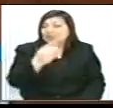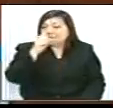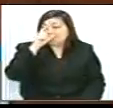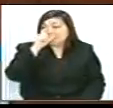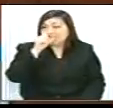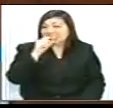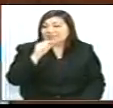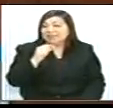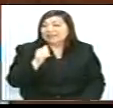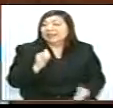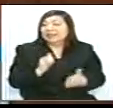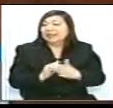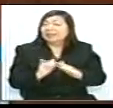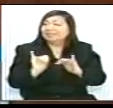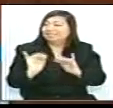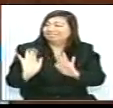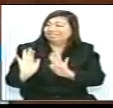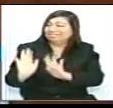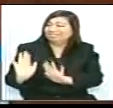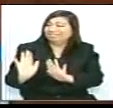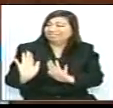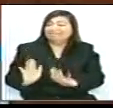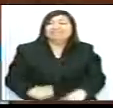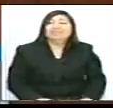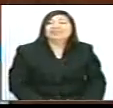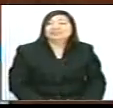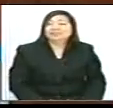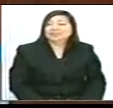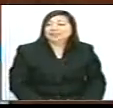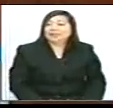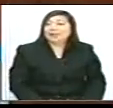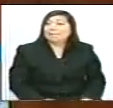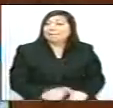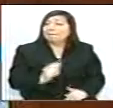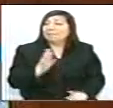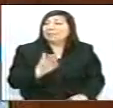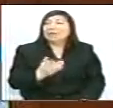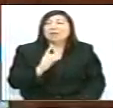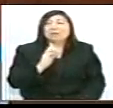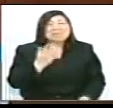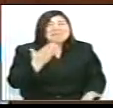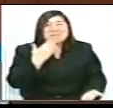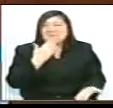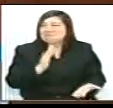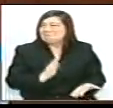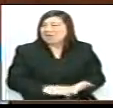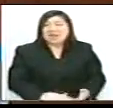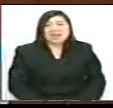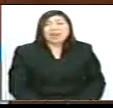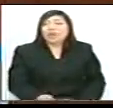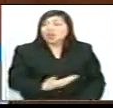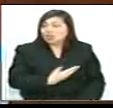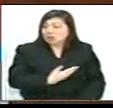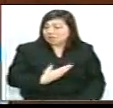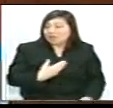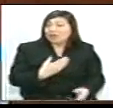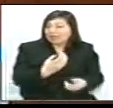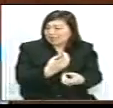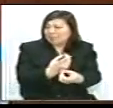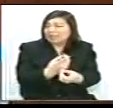Vizcarra que deje ya ese camino de esa dictadura chicha, que gobierne en